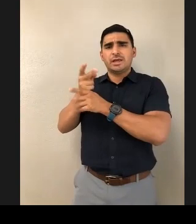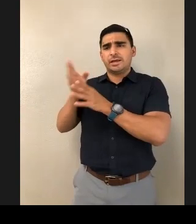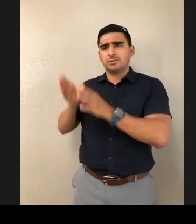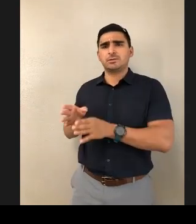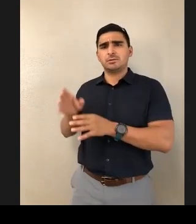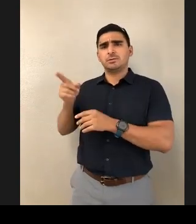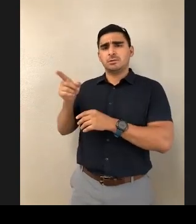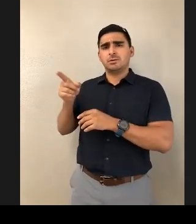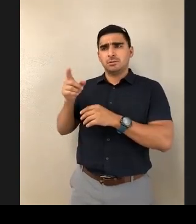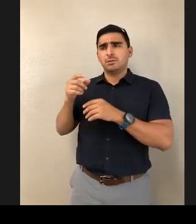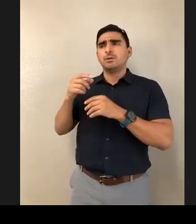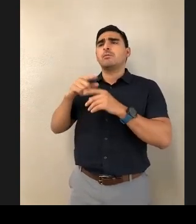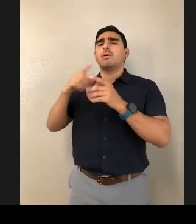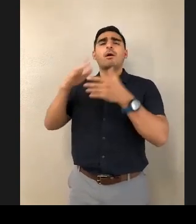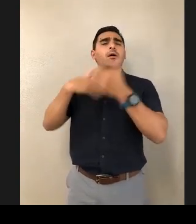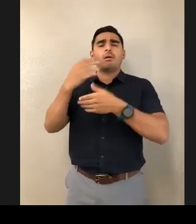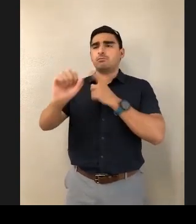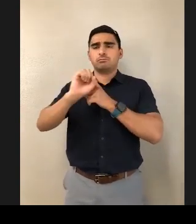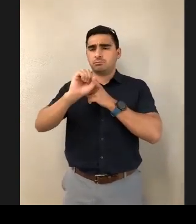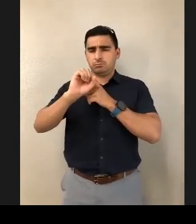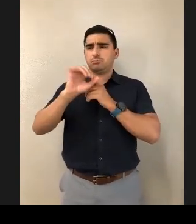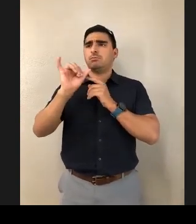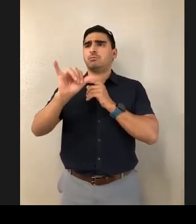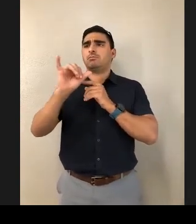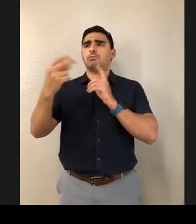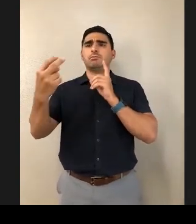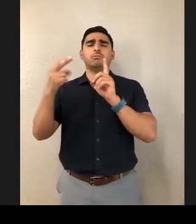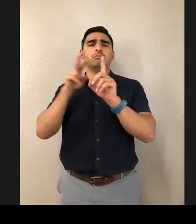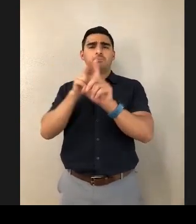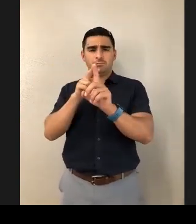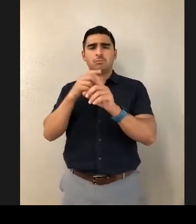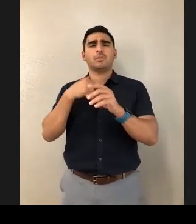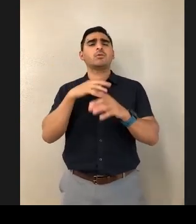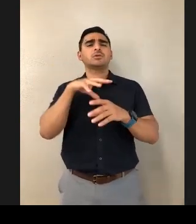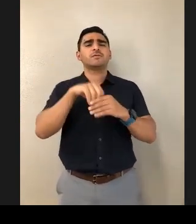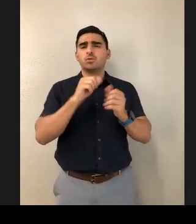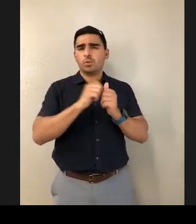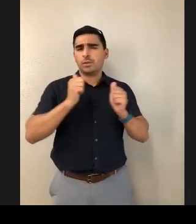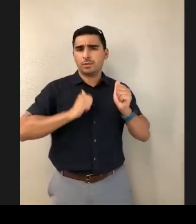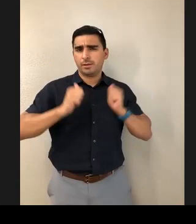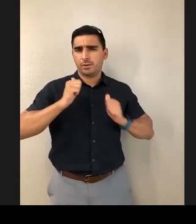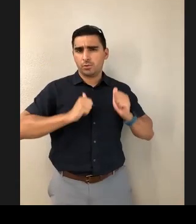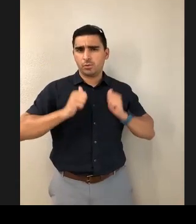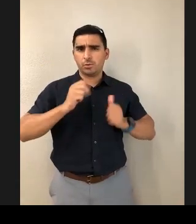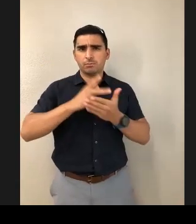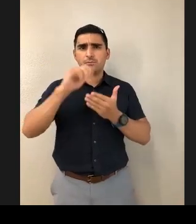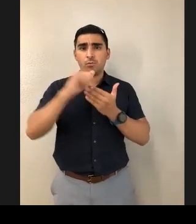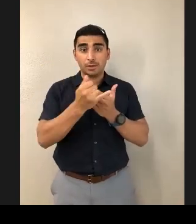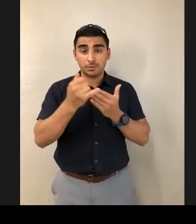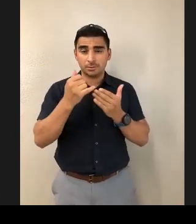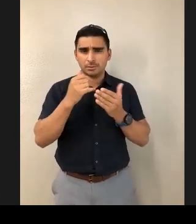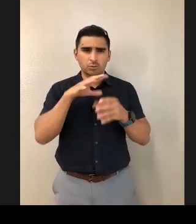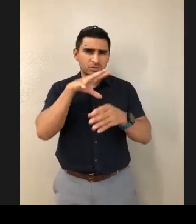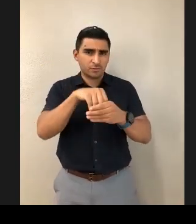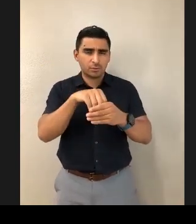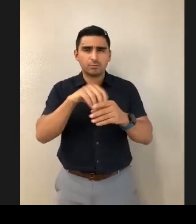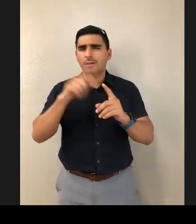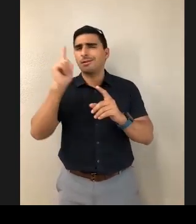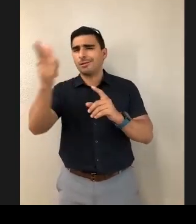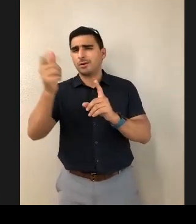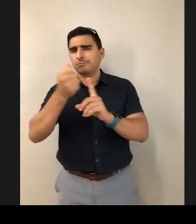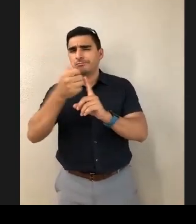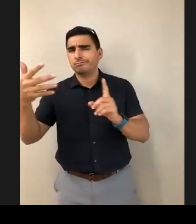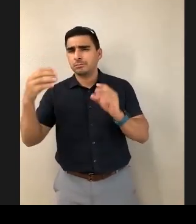he trabajado en eso por varios años, yo tuve un cambio de